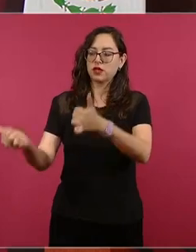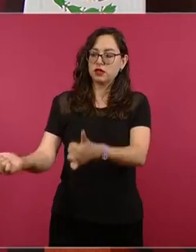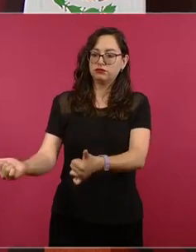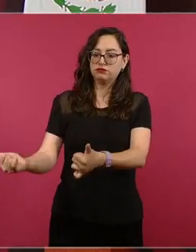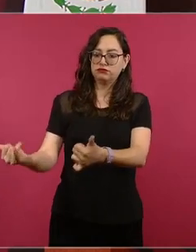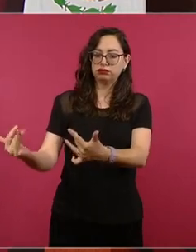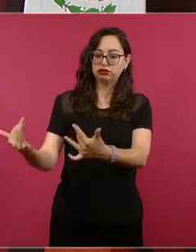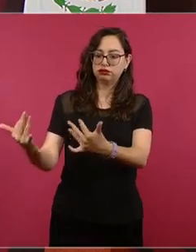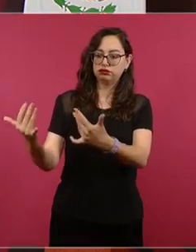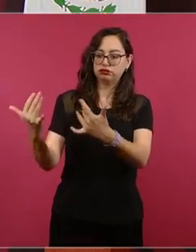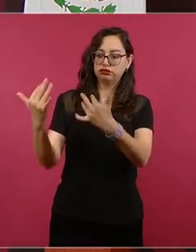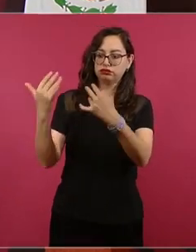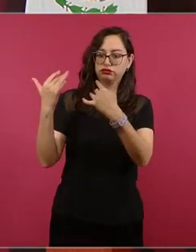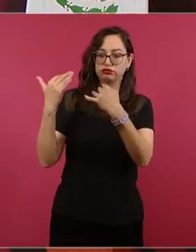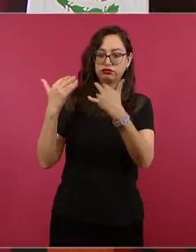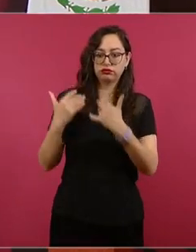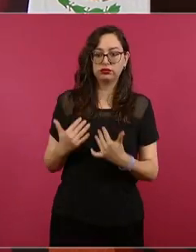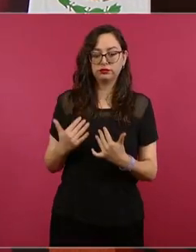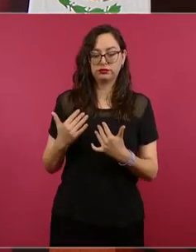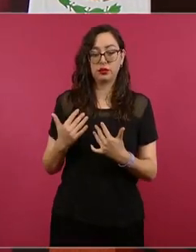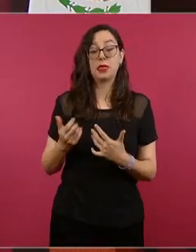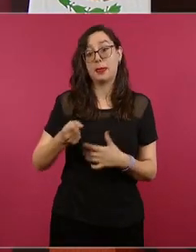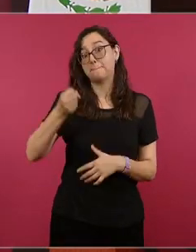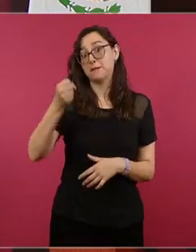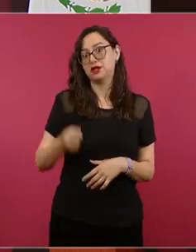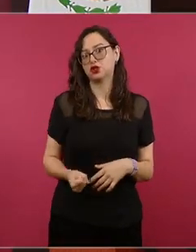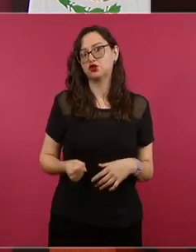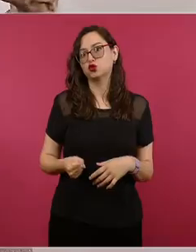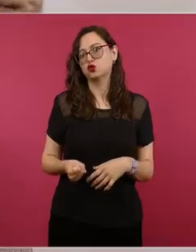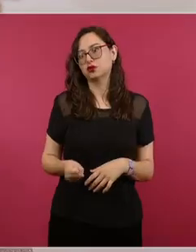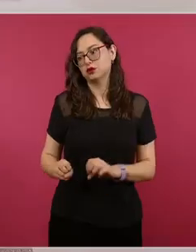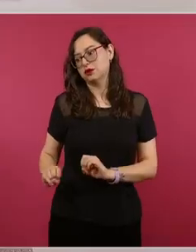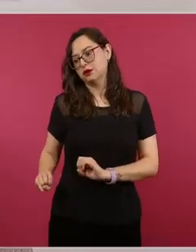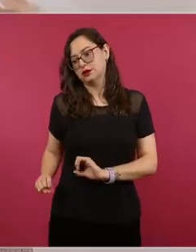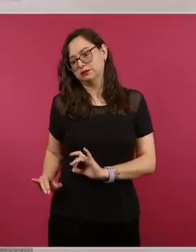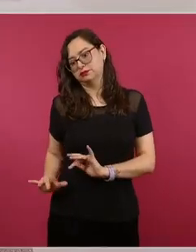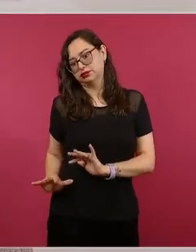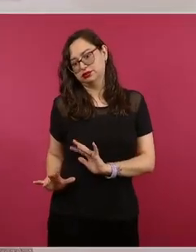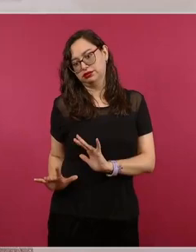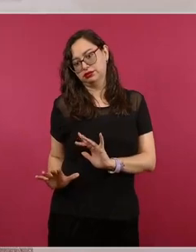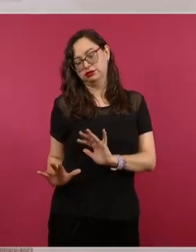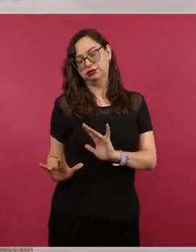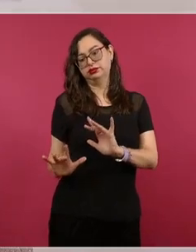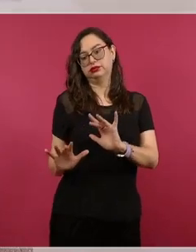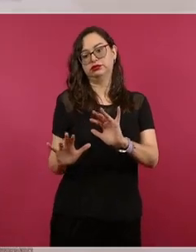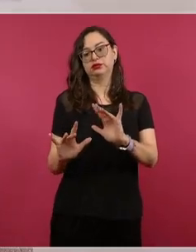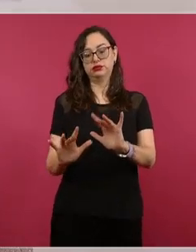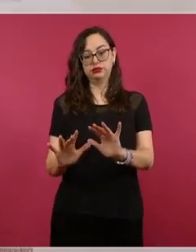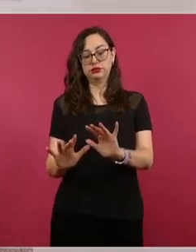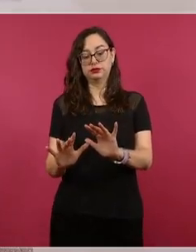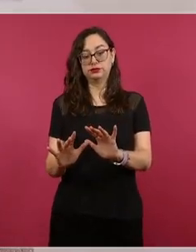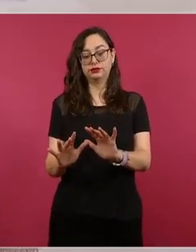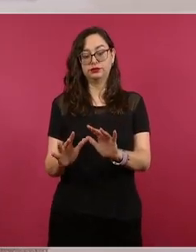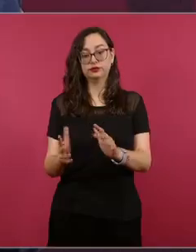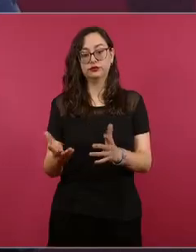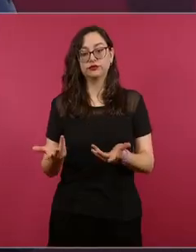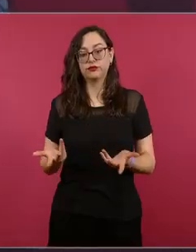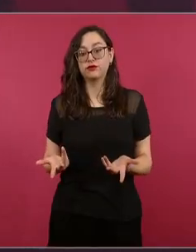otros países, que entra por el sur, por la frontera sur nuestra,